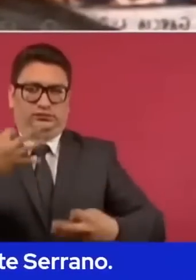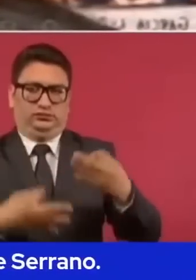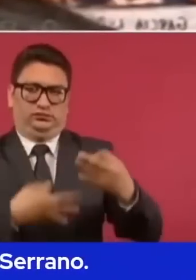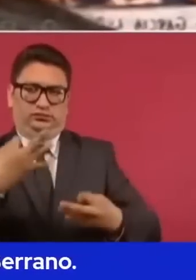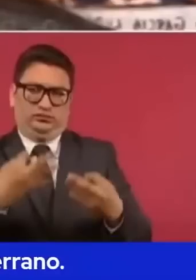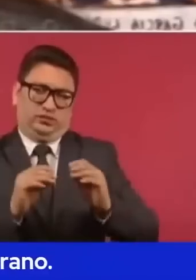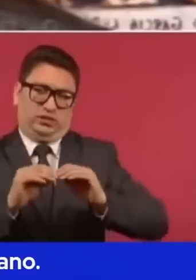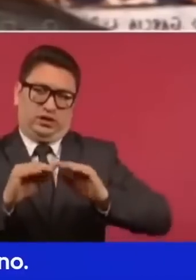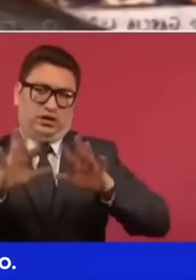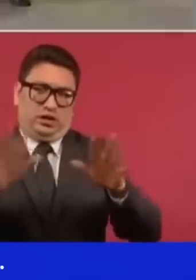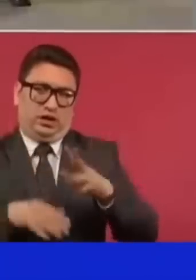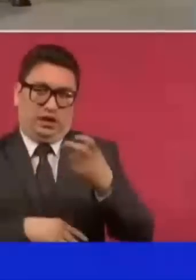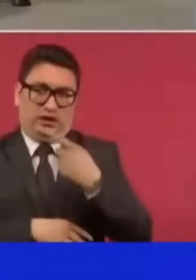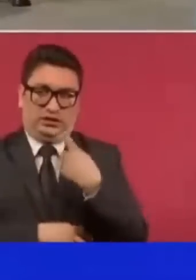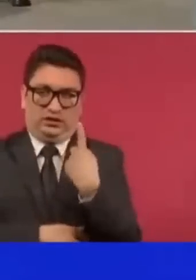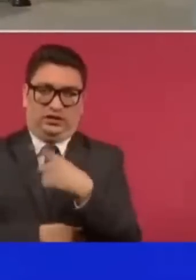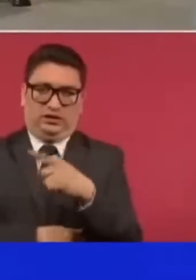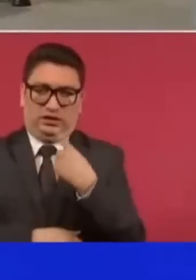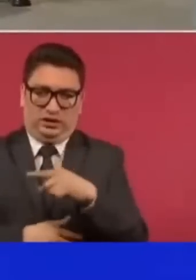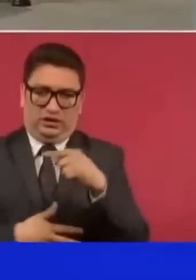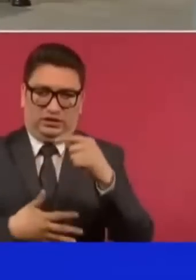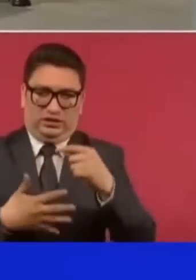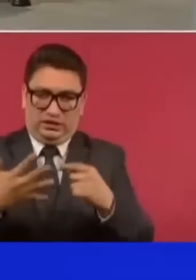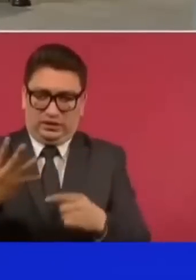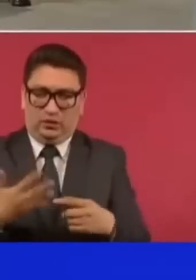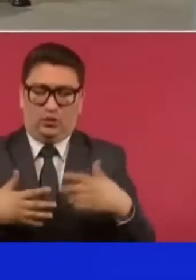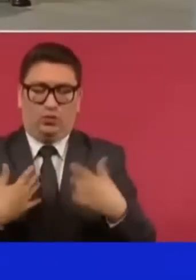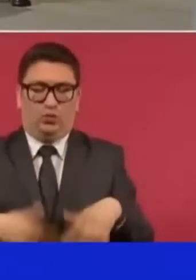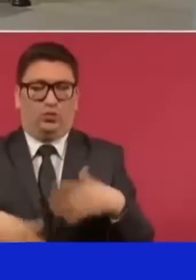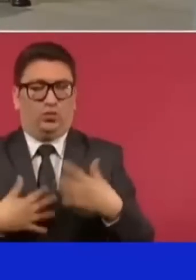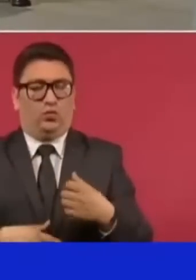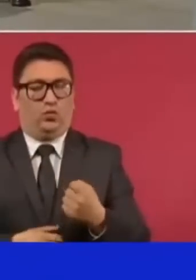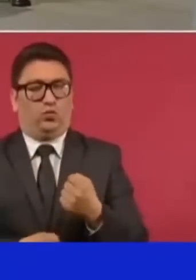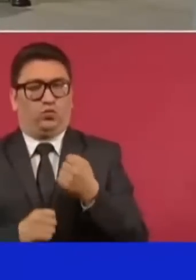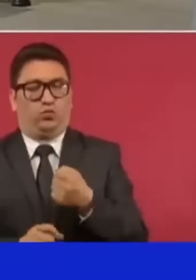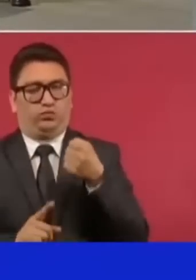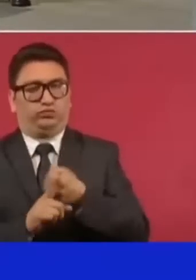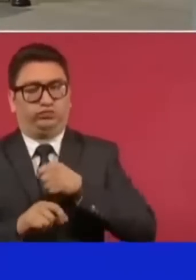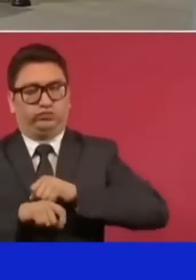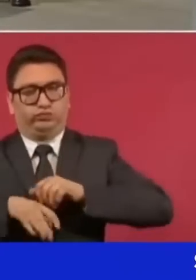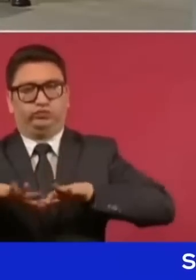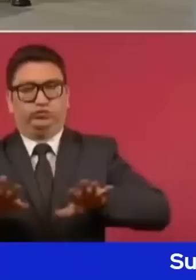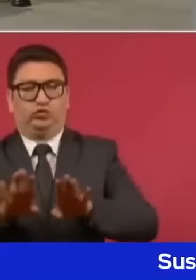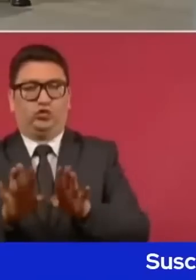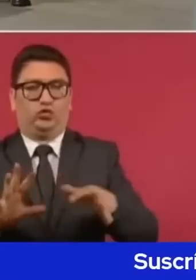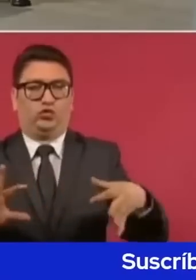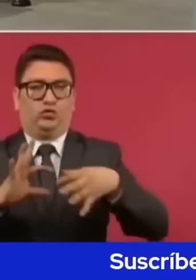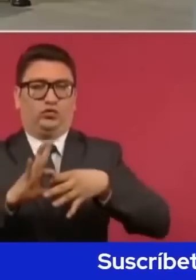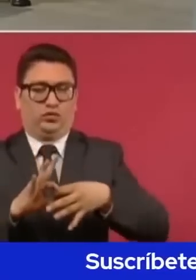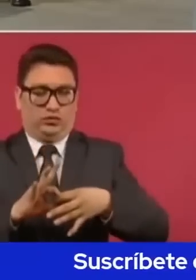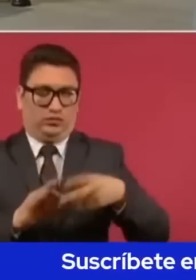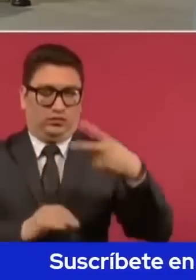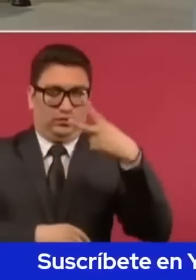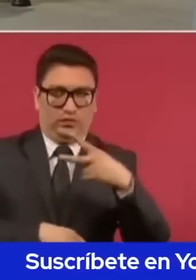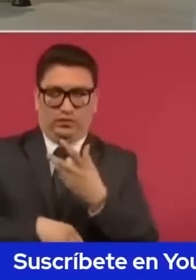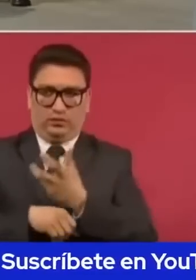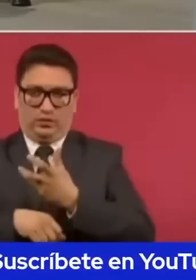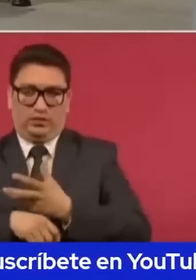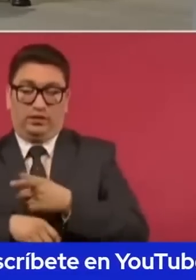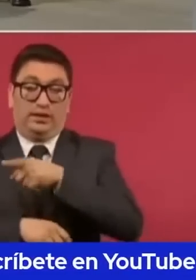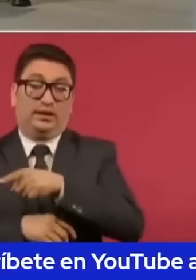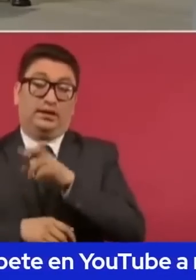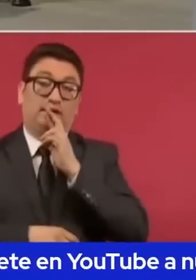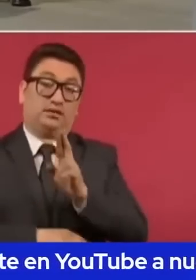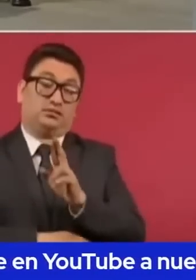obviamente este tipo de acusaciones tienen un gran impacto en la relación bilateral. Y eso fue lo que me respondió.